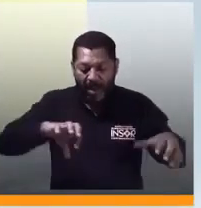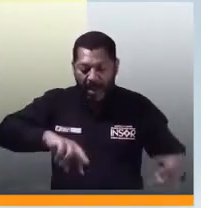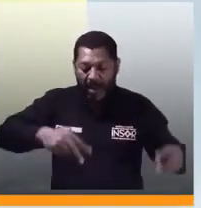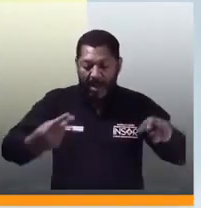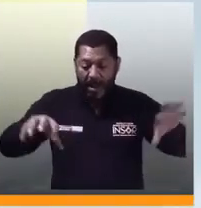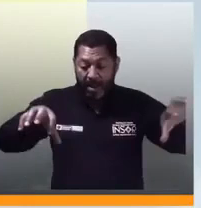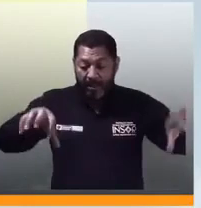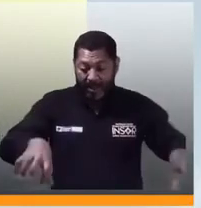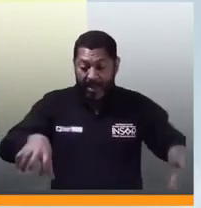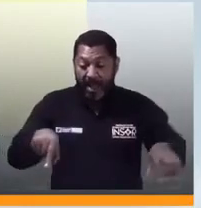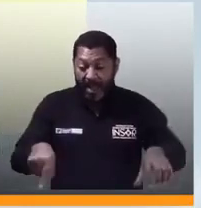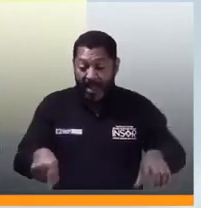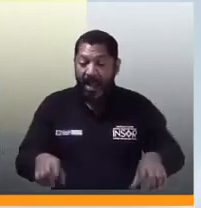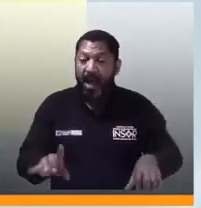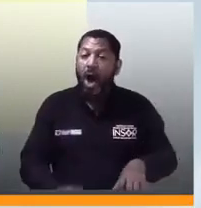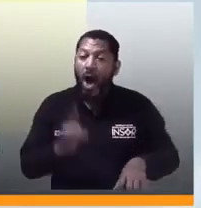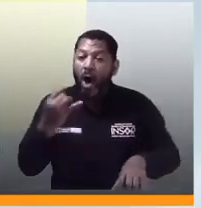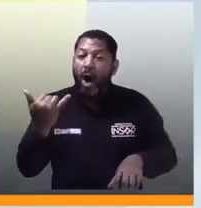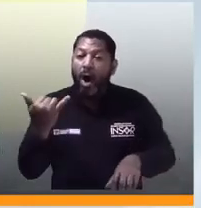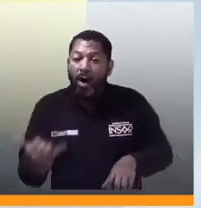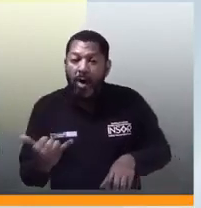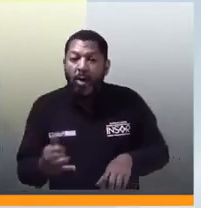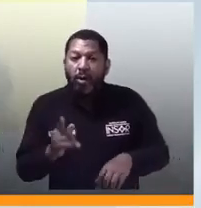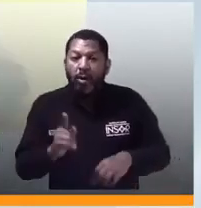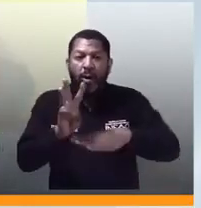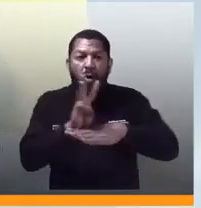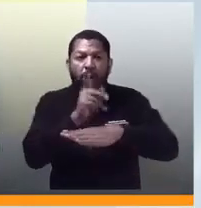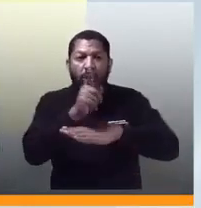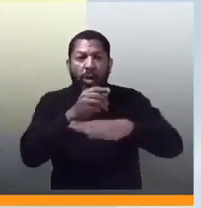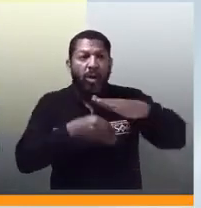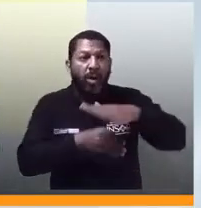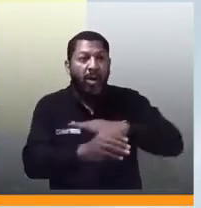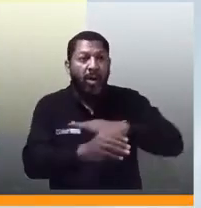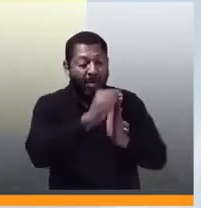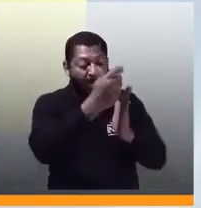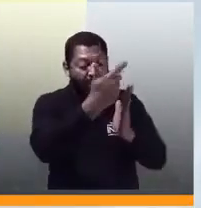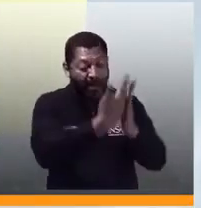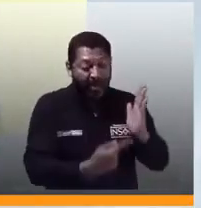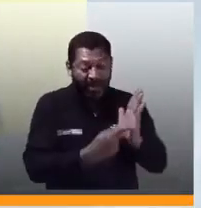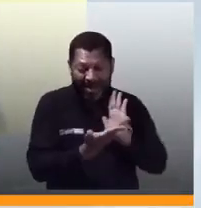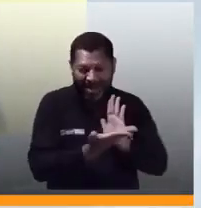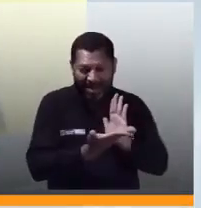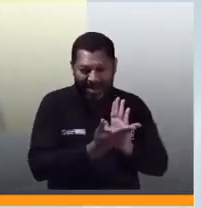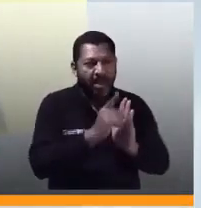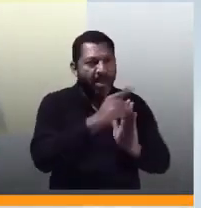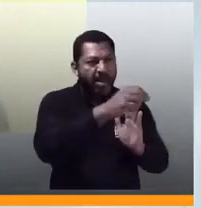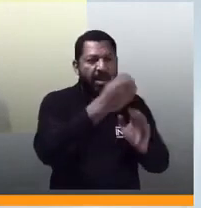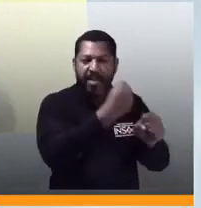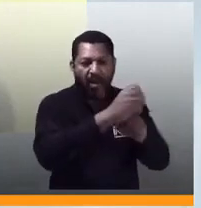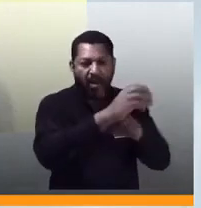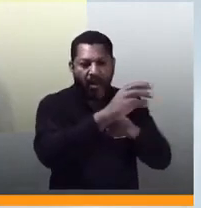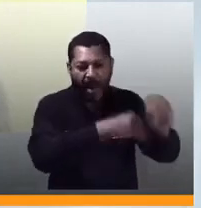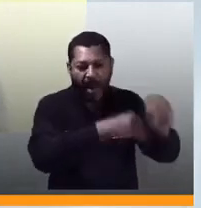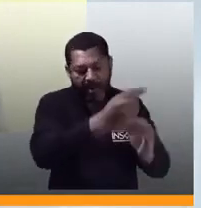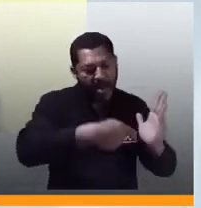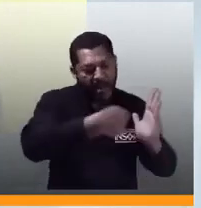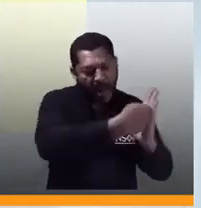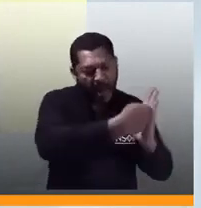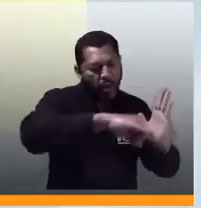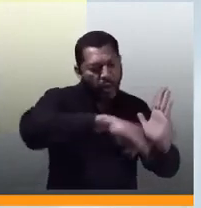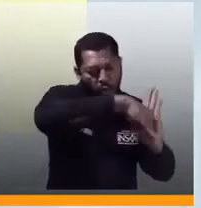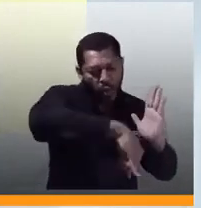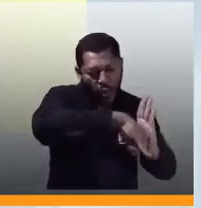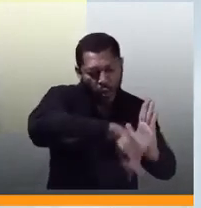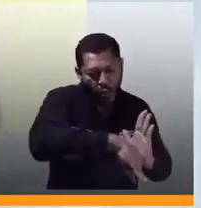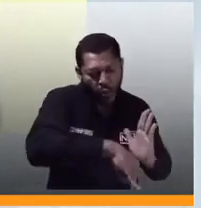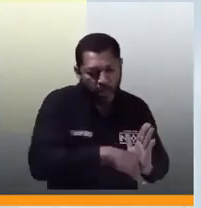hacen a través de la herramienta de Blogger, y en el portafolio educativo ellos van consignando todo su trabajo para ir mirando